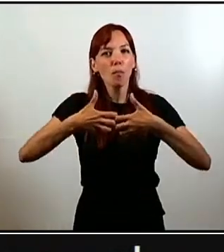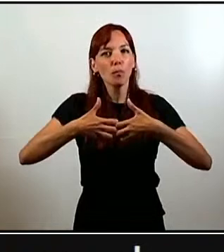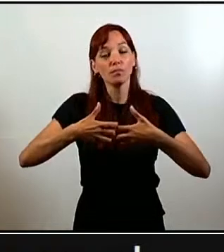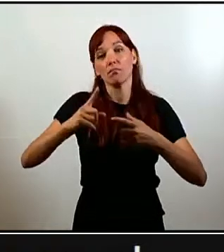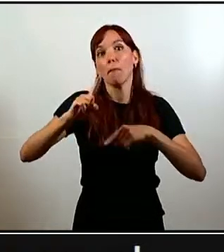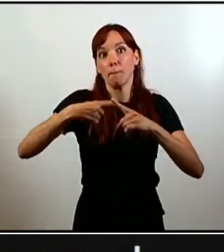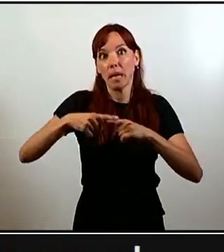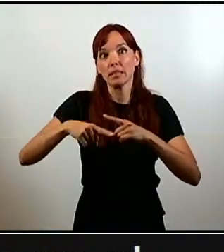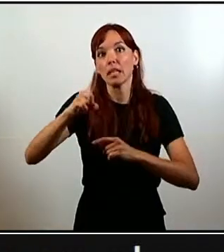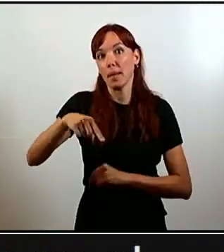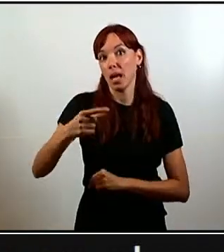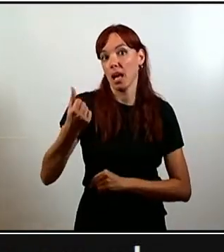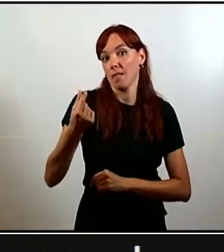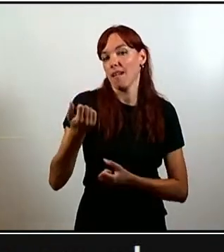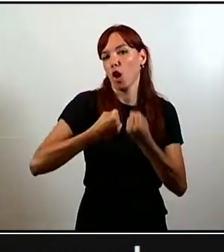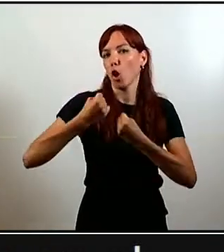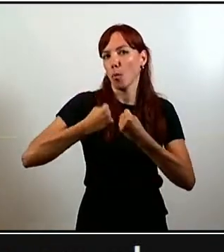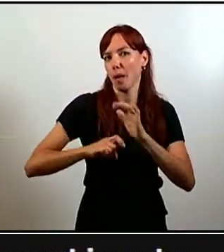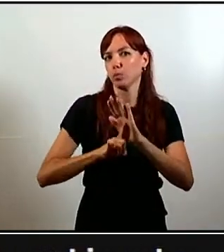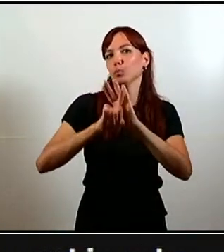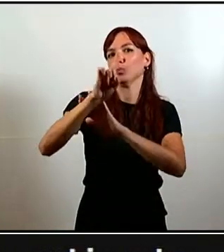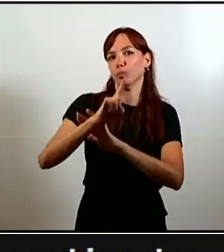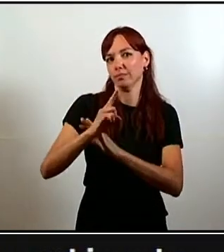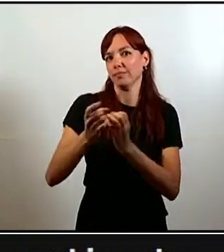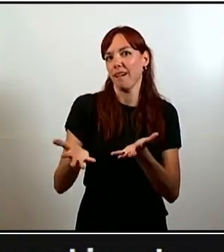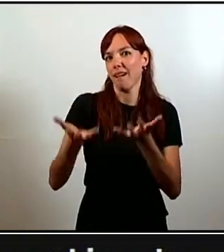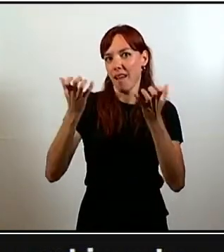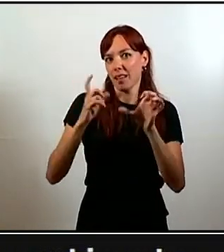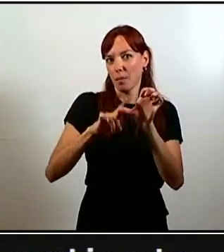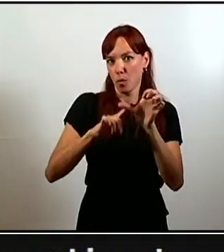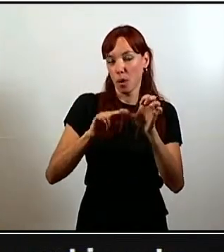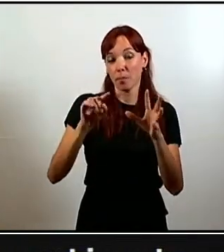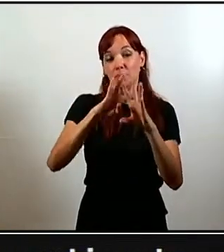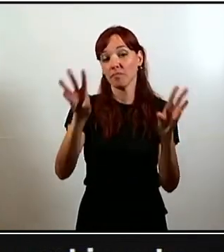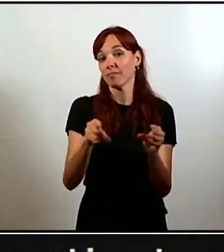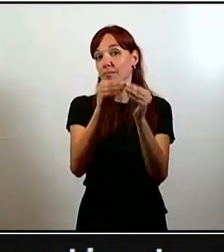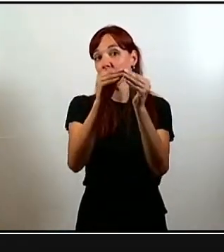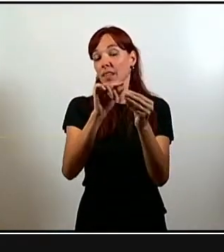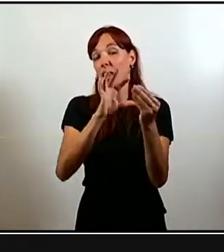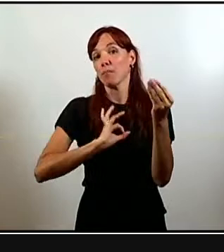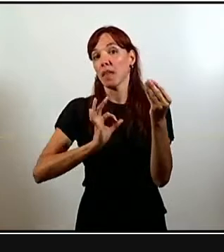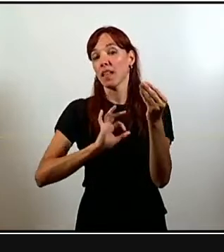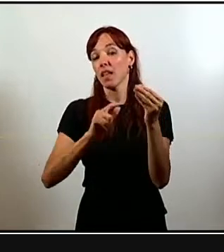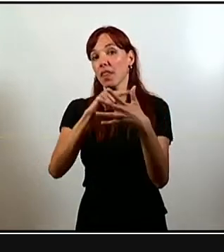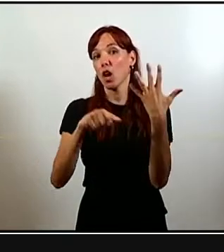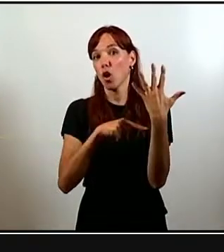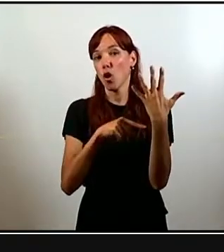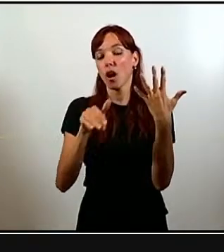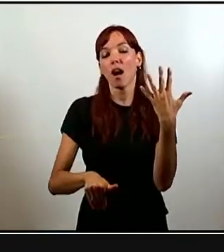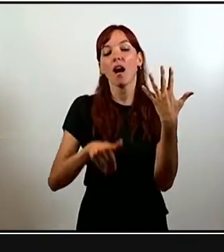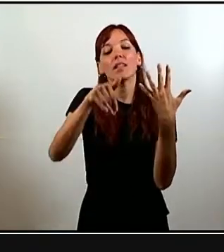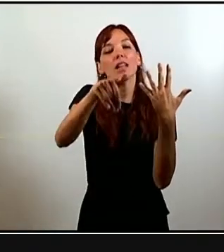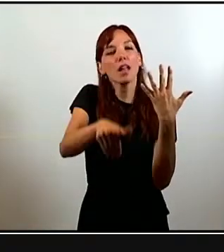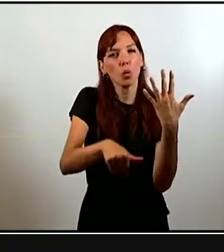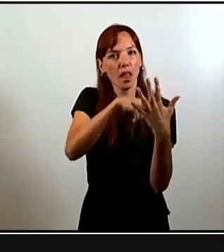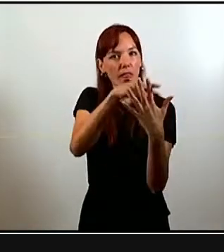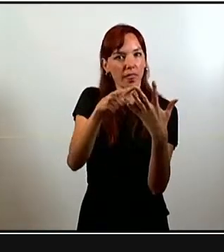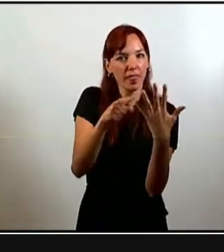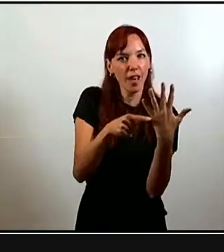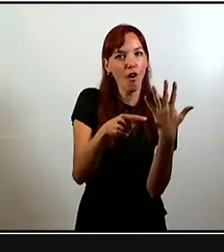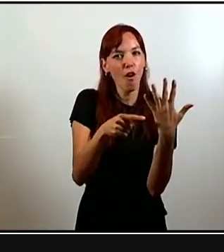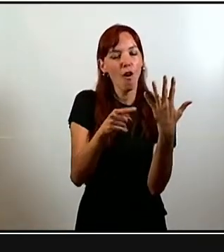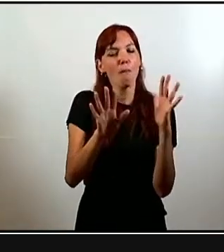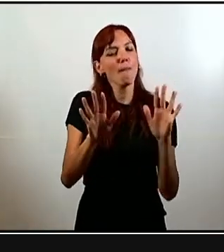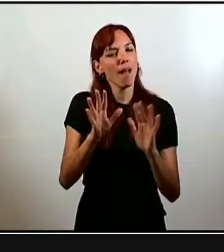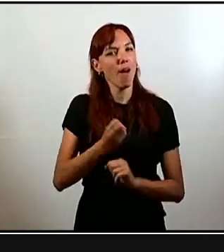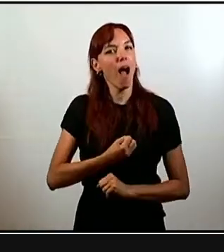económico para Extremadura. En resumen, son 5 medallas, 5 candidaturas con alma,